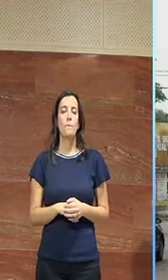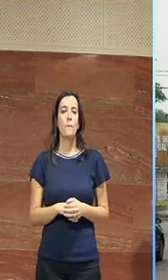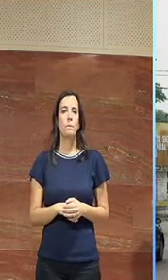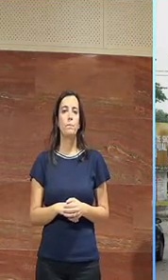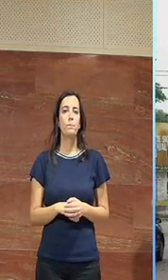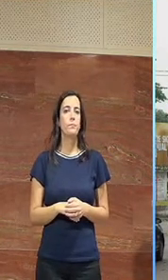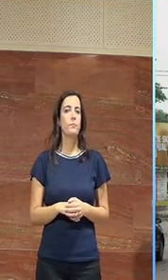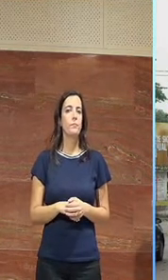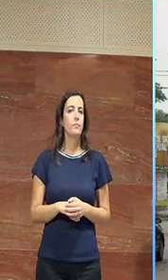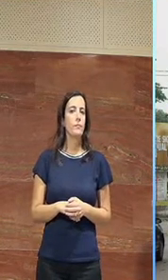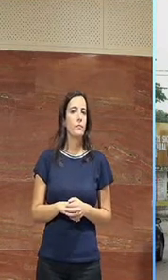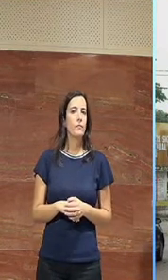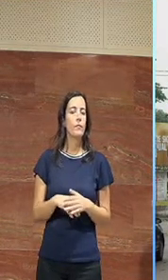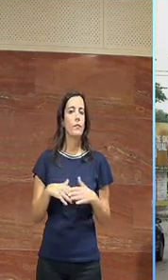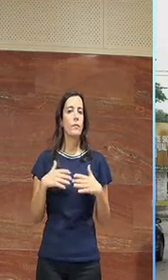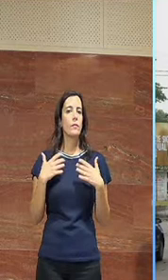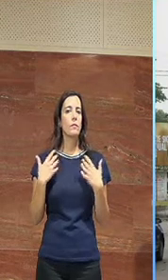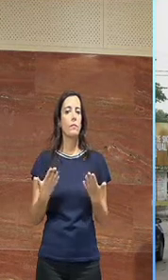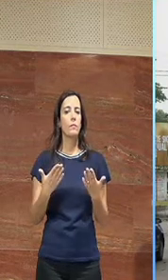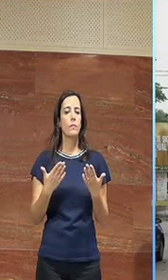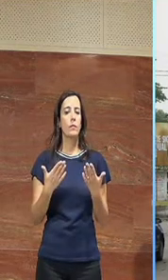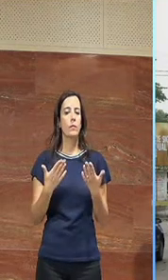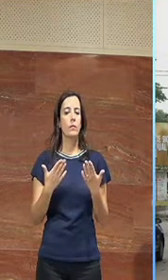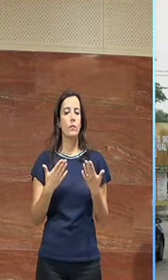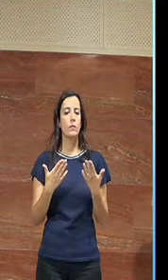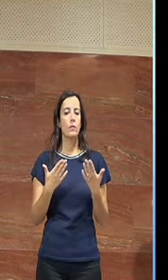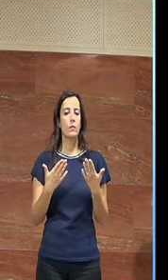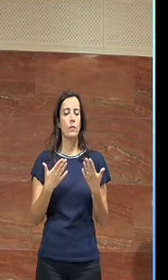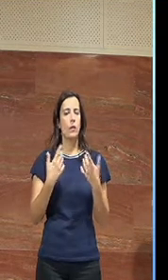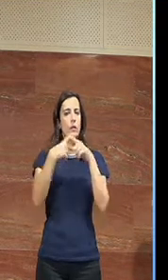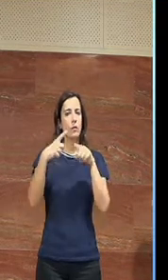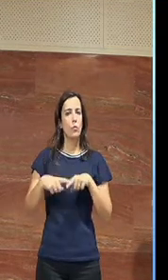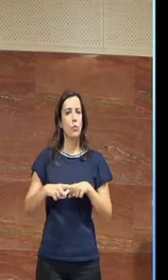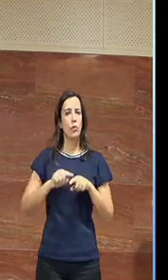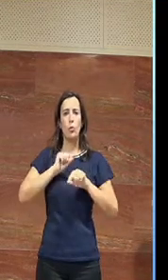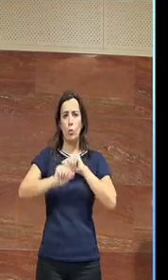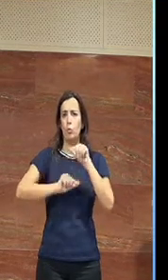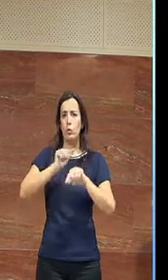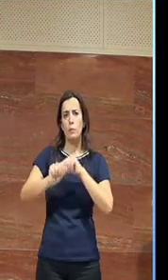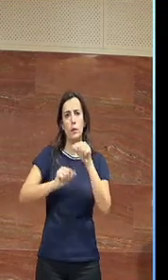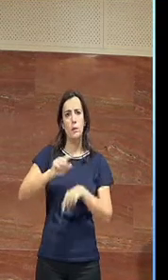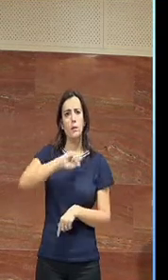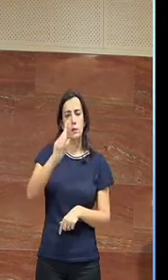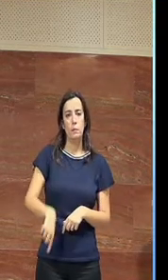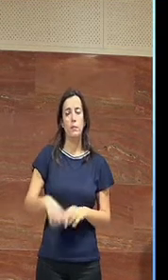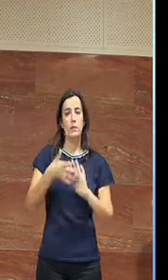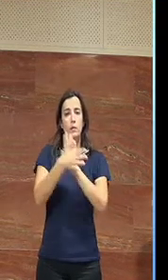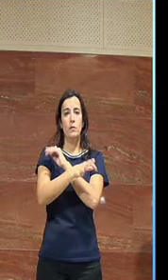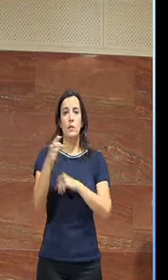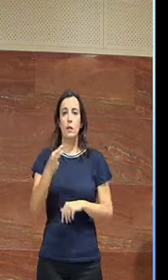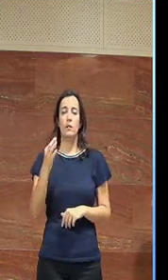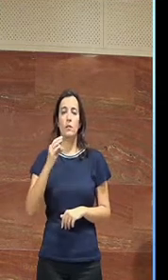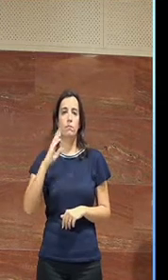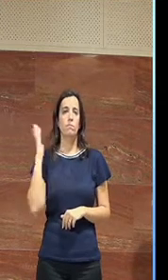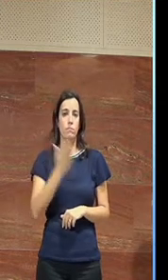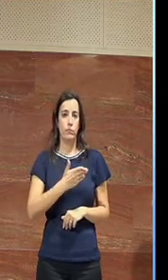queda un resto de residuos, queda elementos elevadamente contaminantes que suponen un daño y